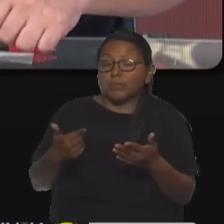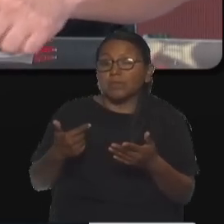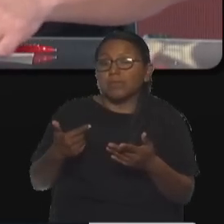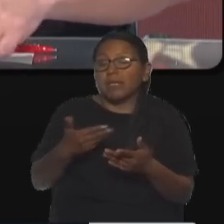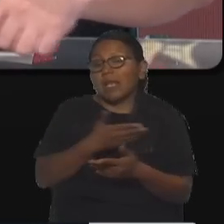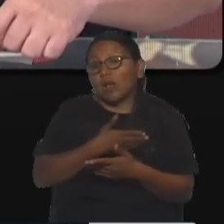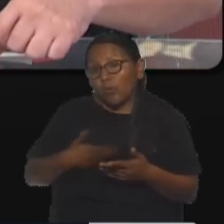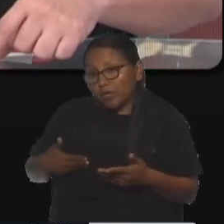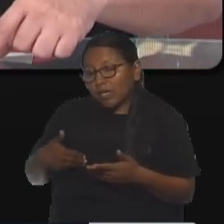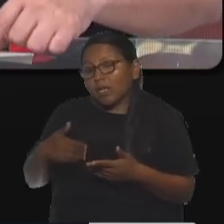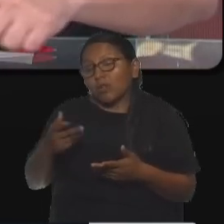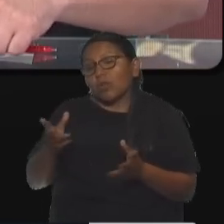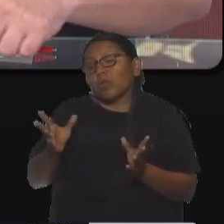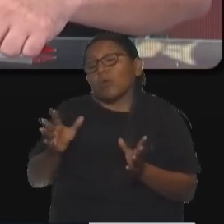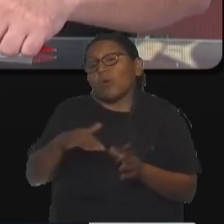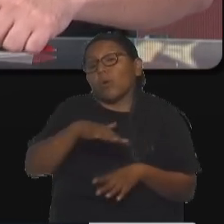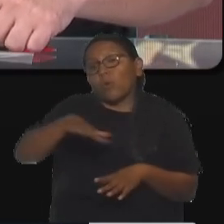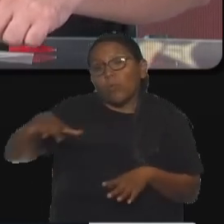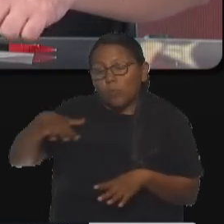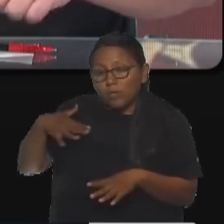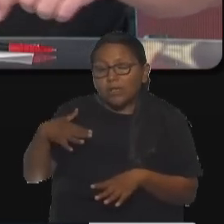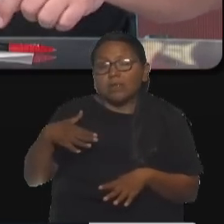de Ayuso o muchas comunidades autónomas son